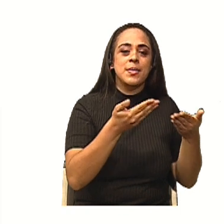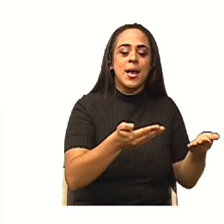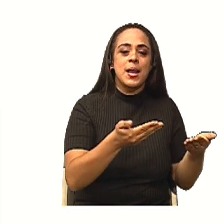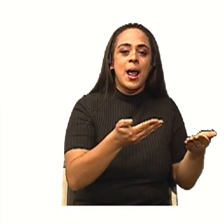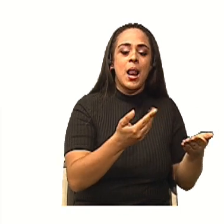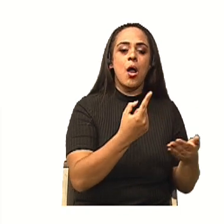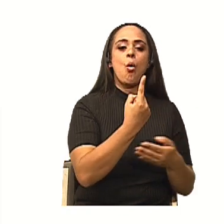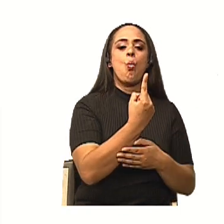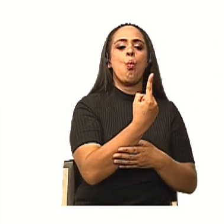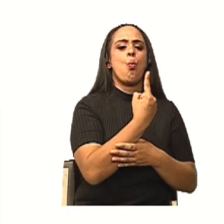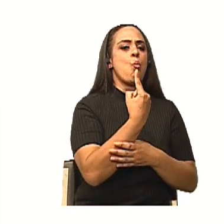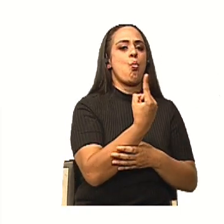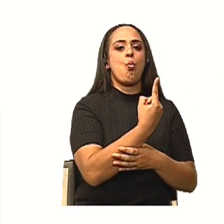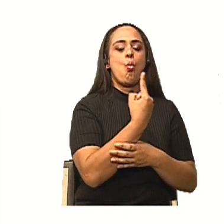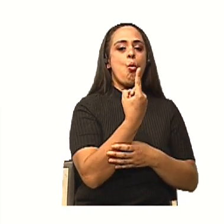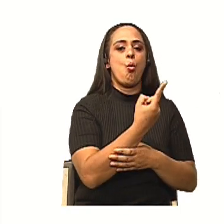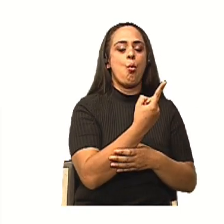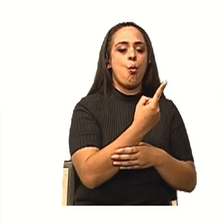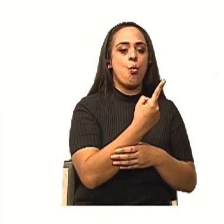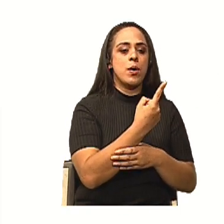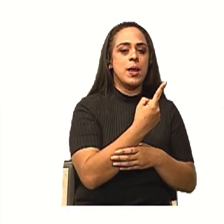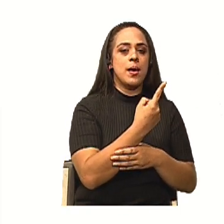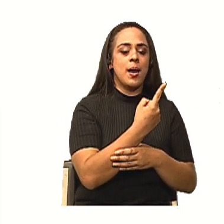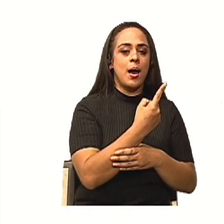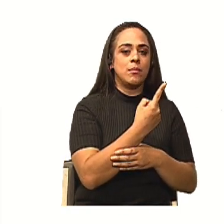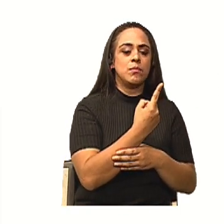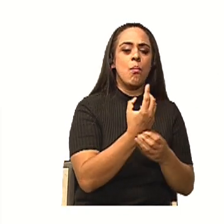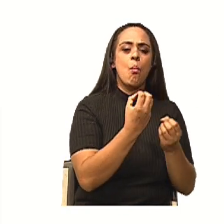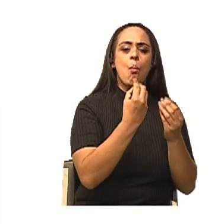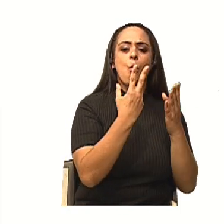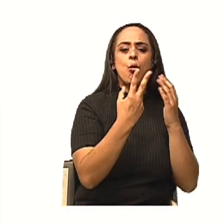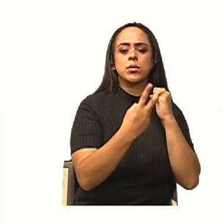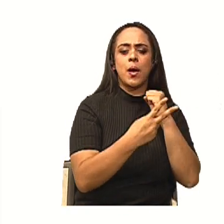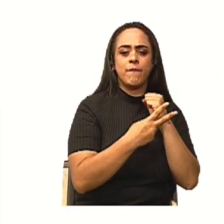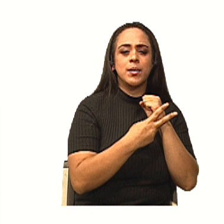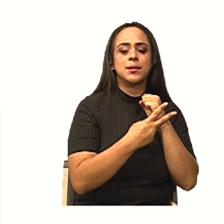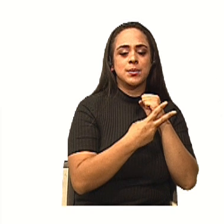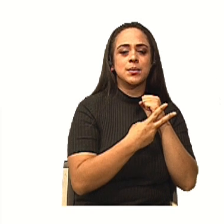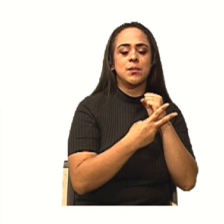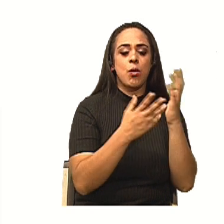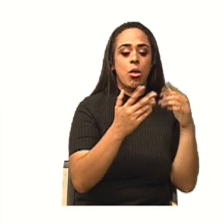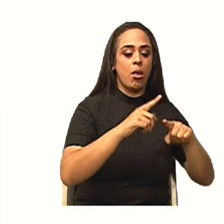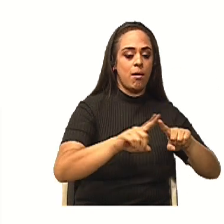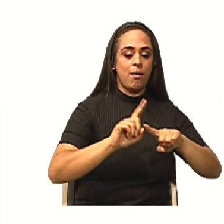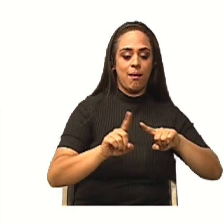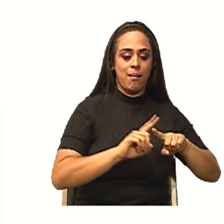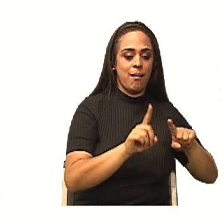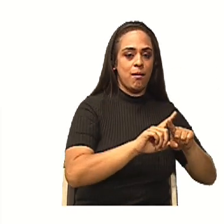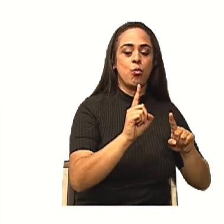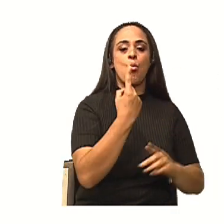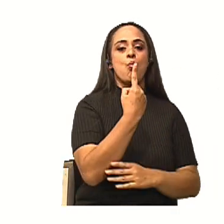es una única estructura repetida muchas veces. No hay diferencias, tiene una sola fase.